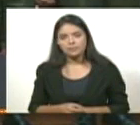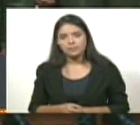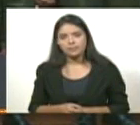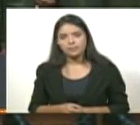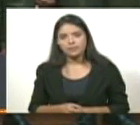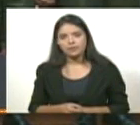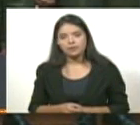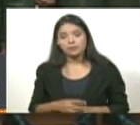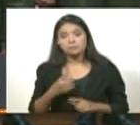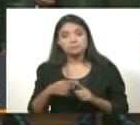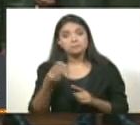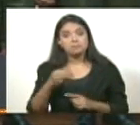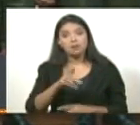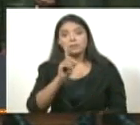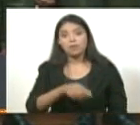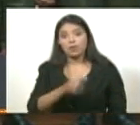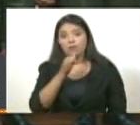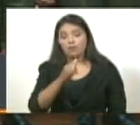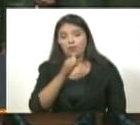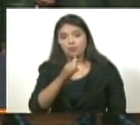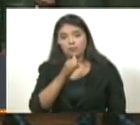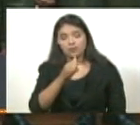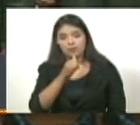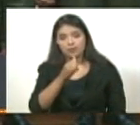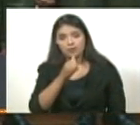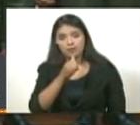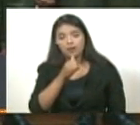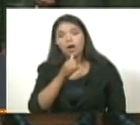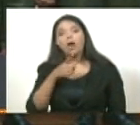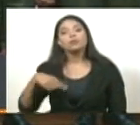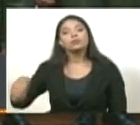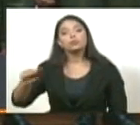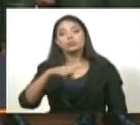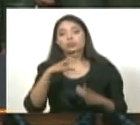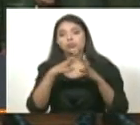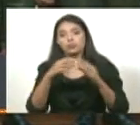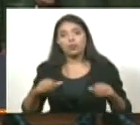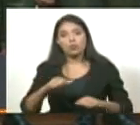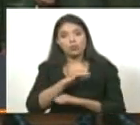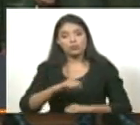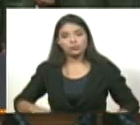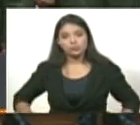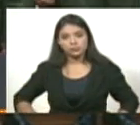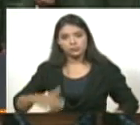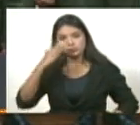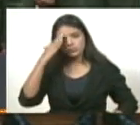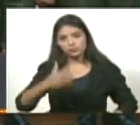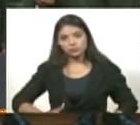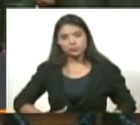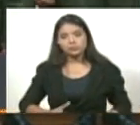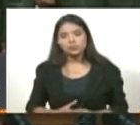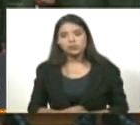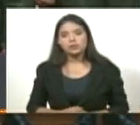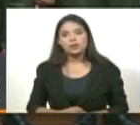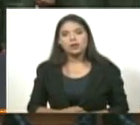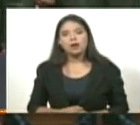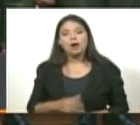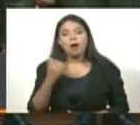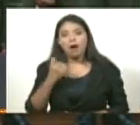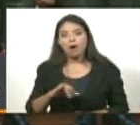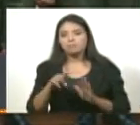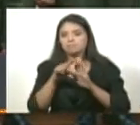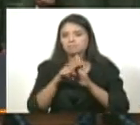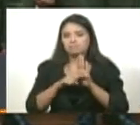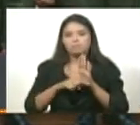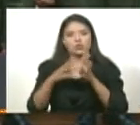Y además de eso, bueno, informarles también que nuestra Fuerza Armada Nacional Bolivariana ha estado cumpliendo